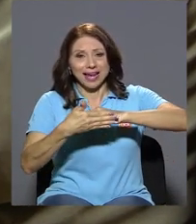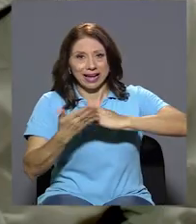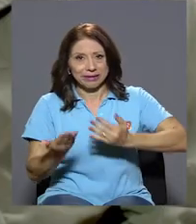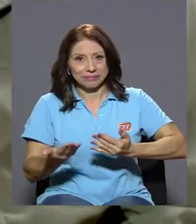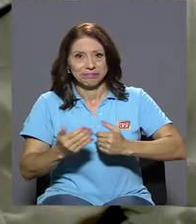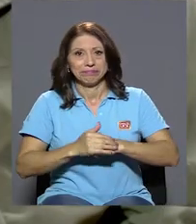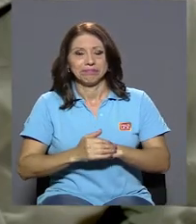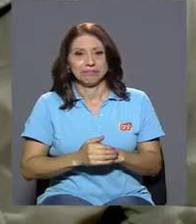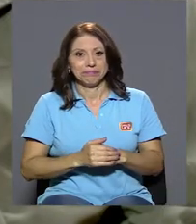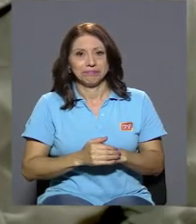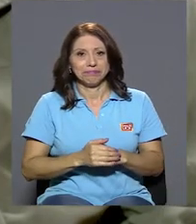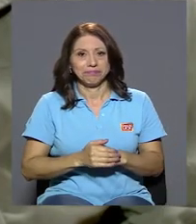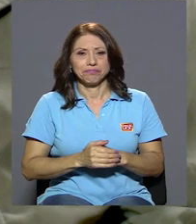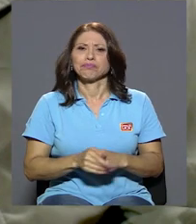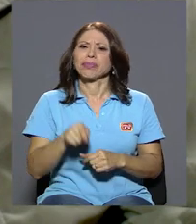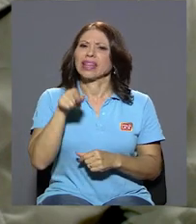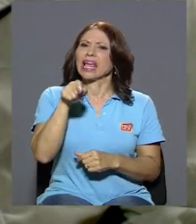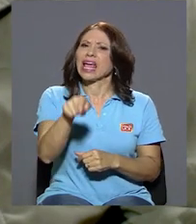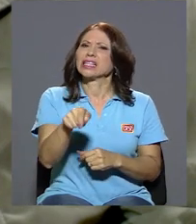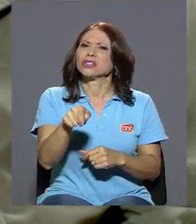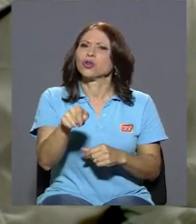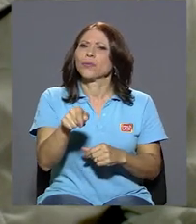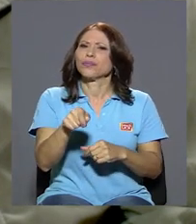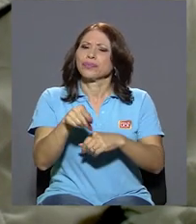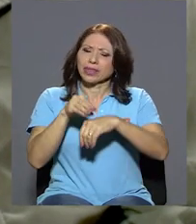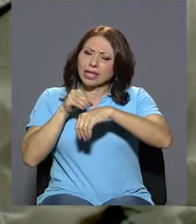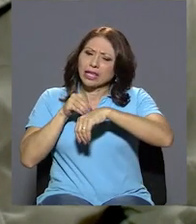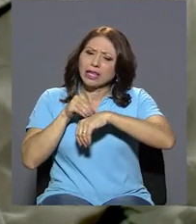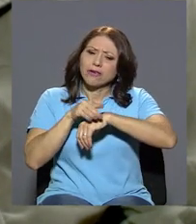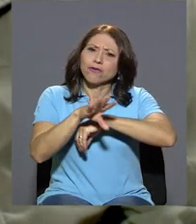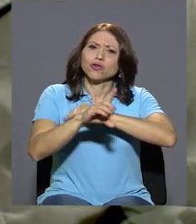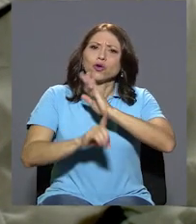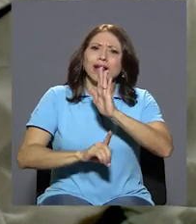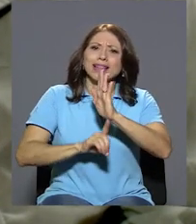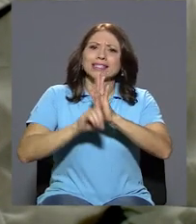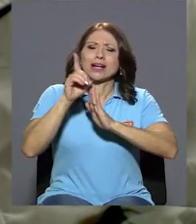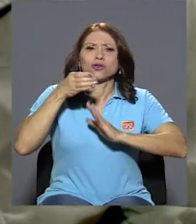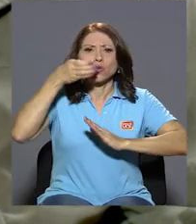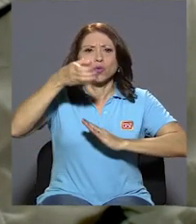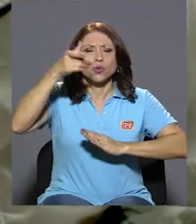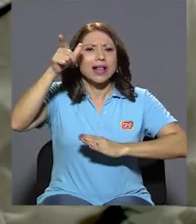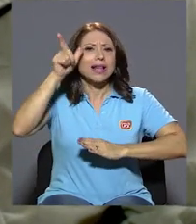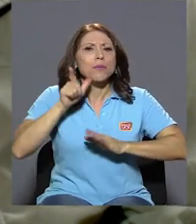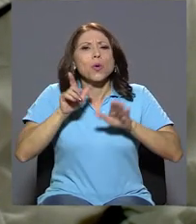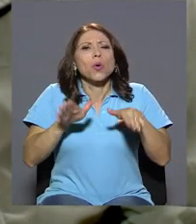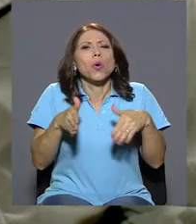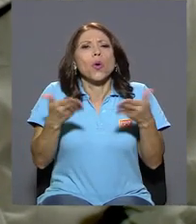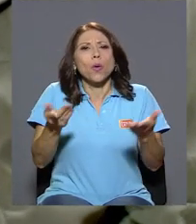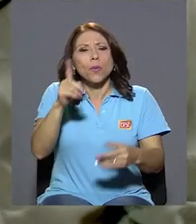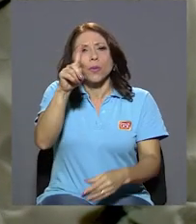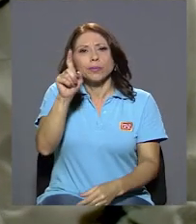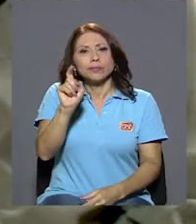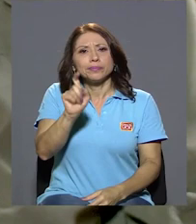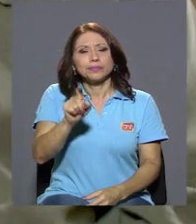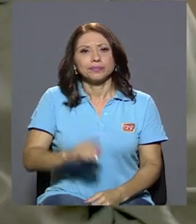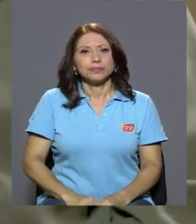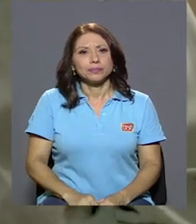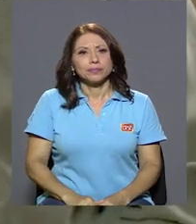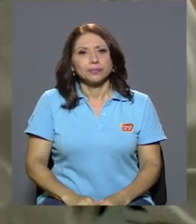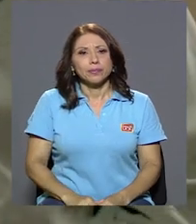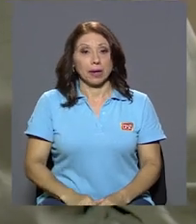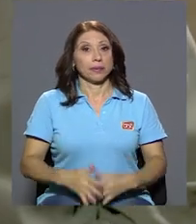e influyó esto en el desarrollo cultural de la provincia de limón bueno